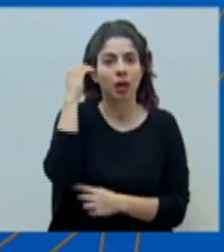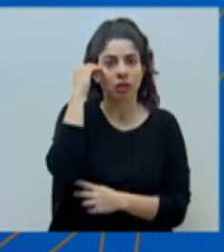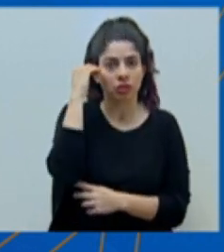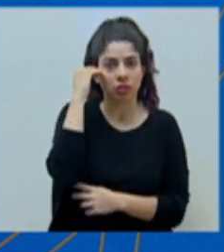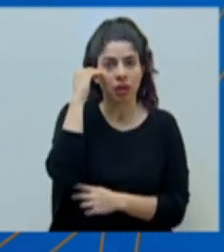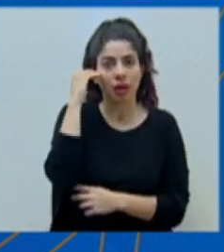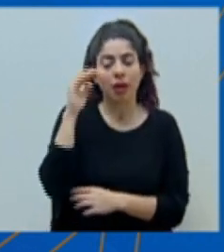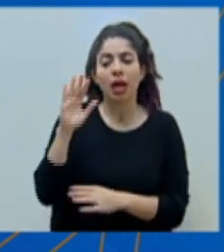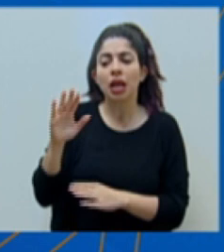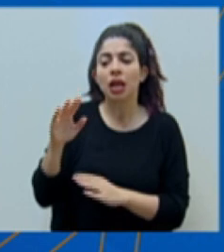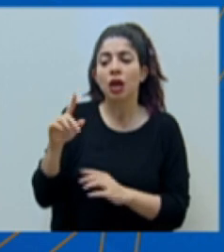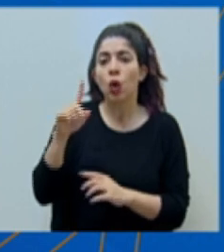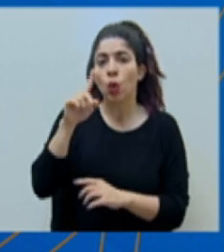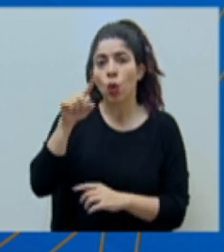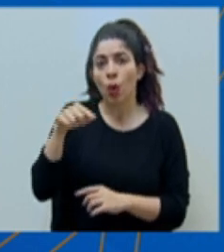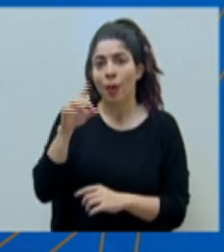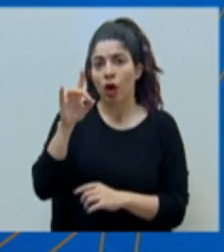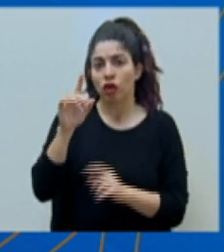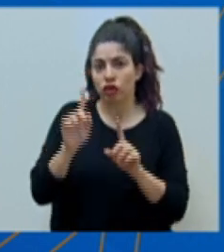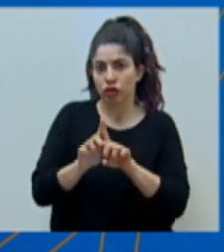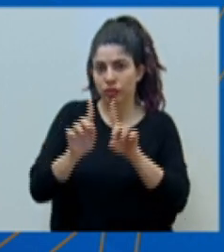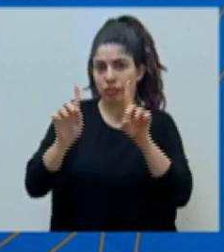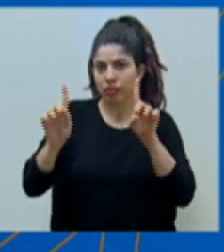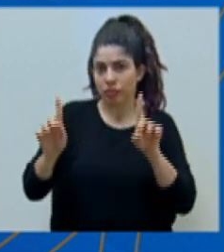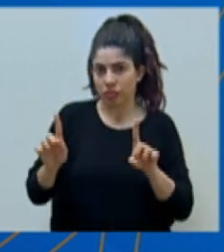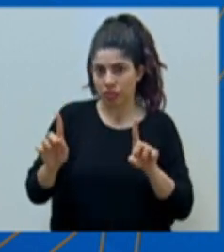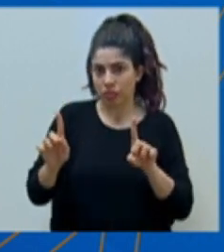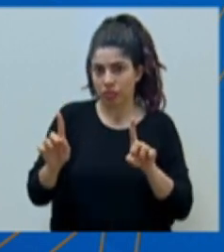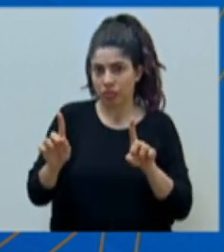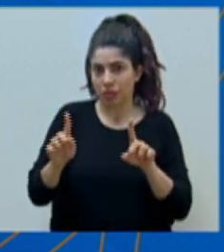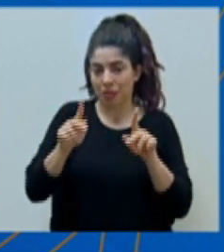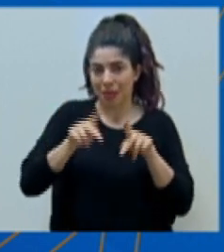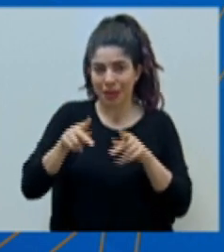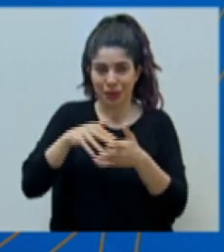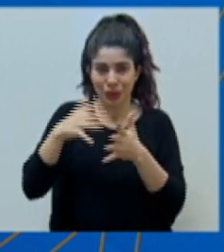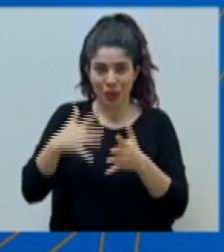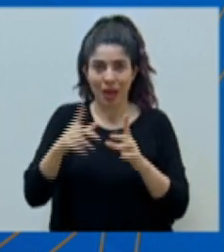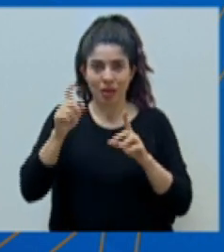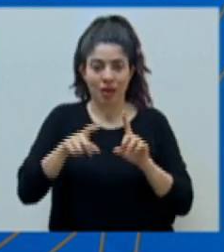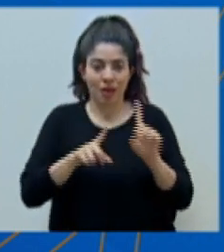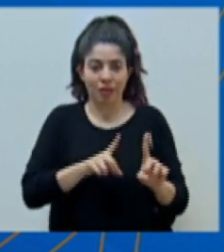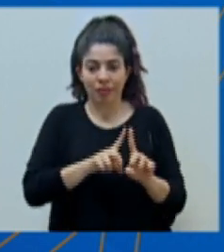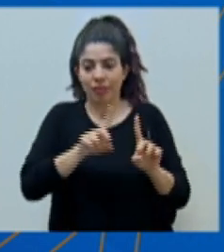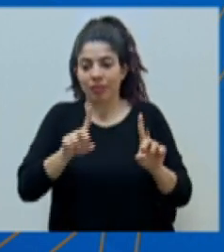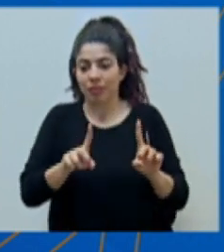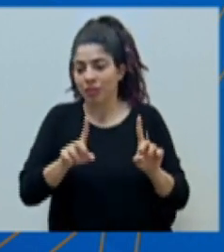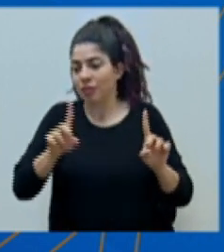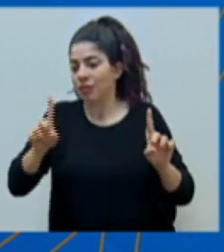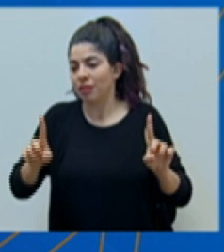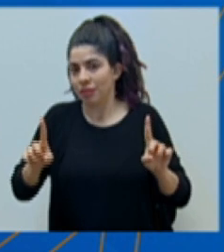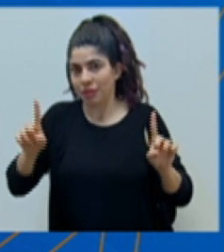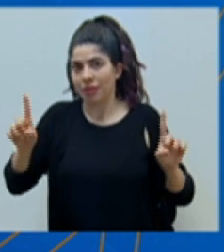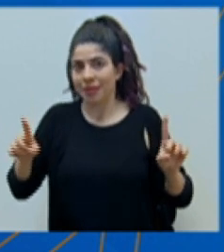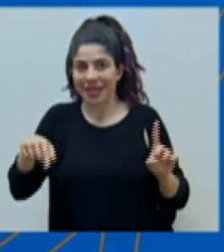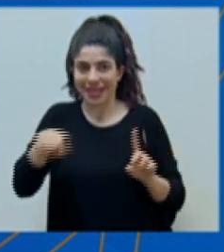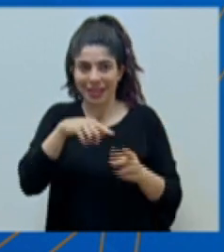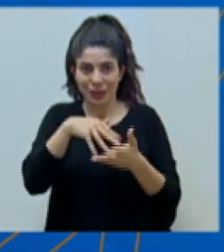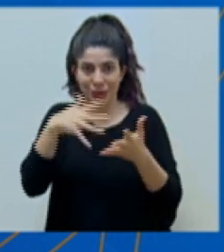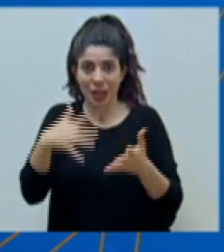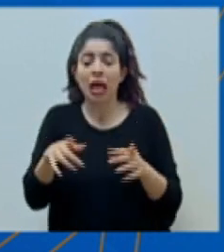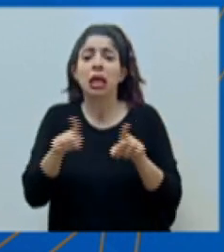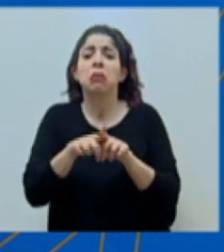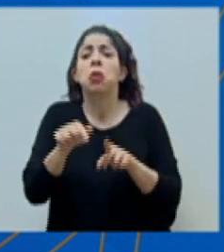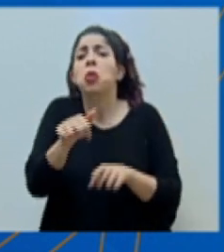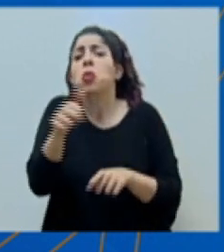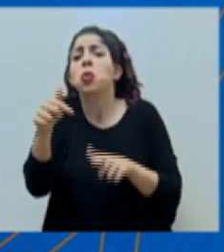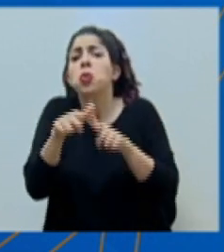las medidas de 1,8, el distanciamiento entre las personas estudiantes, y también se podrán utilizar otros